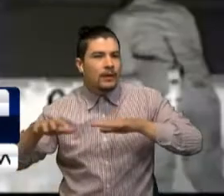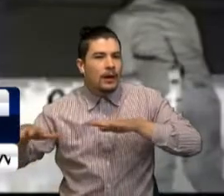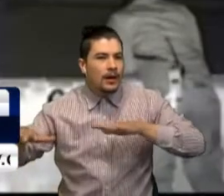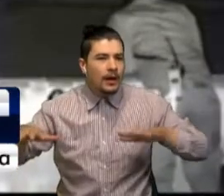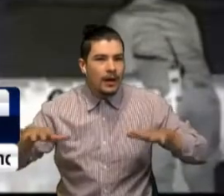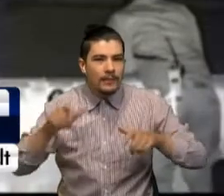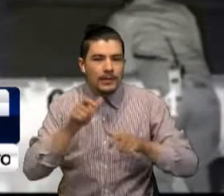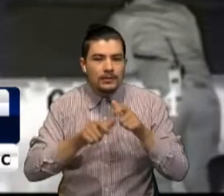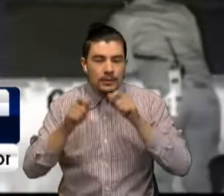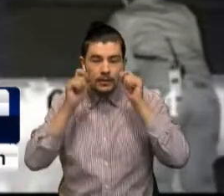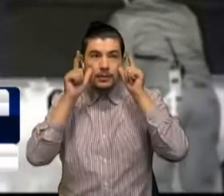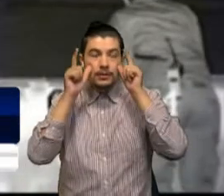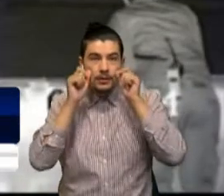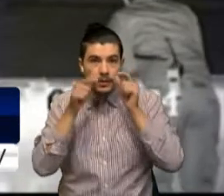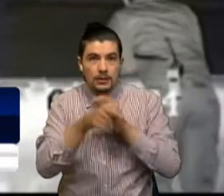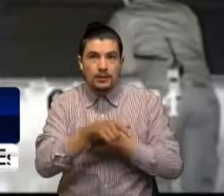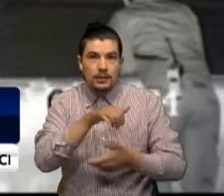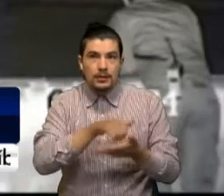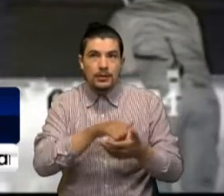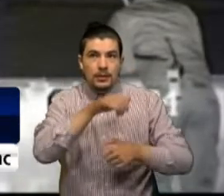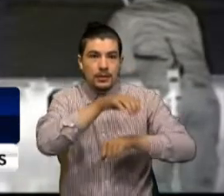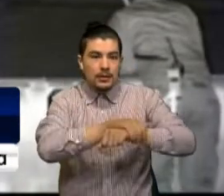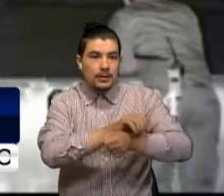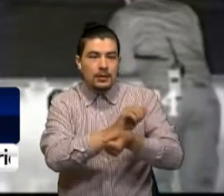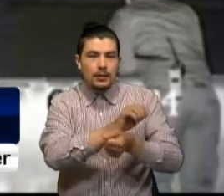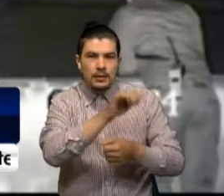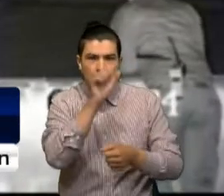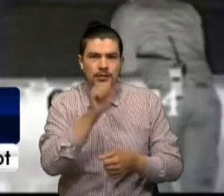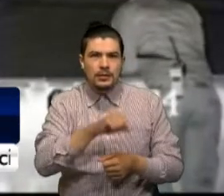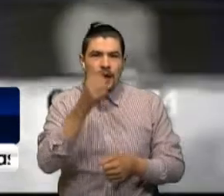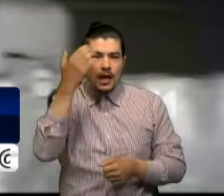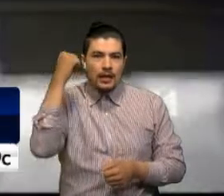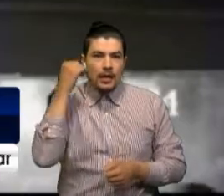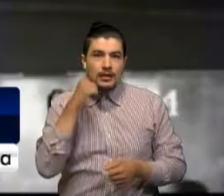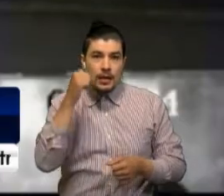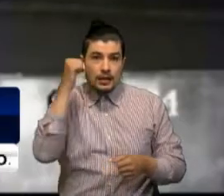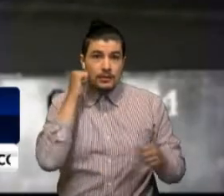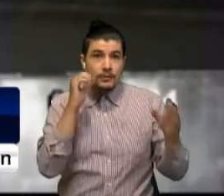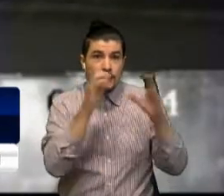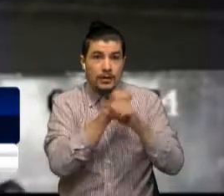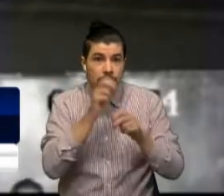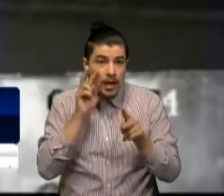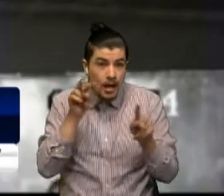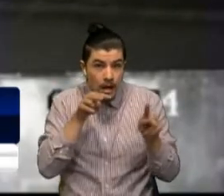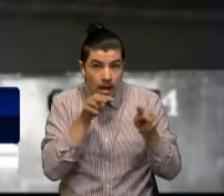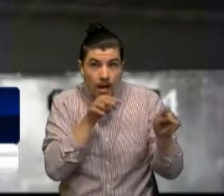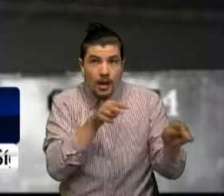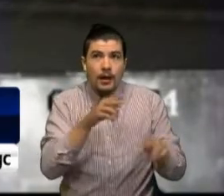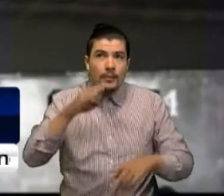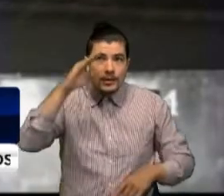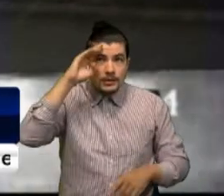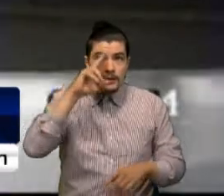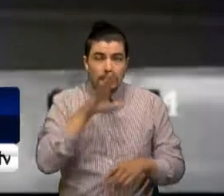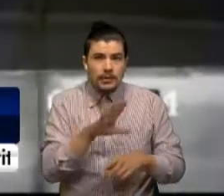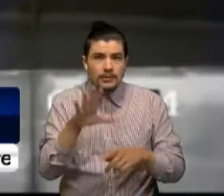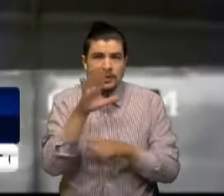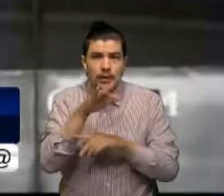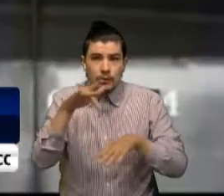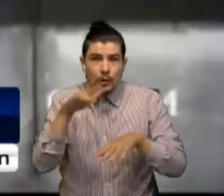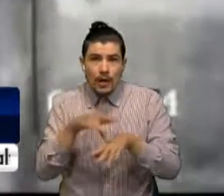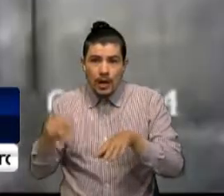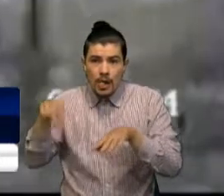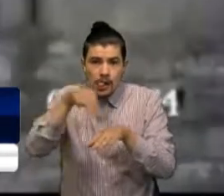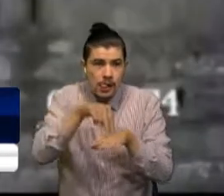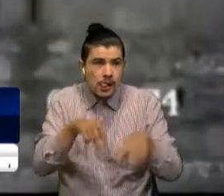hay personas despiertas. Su captura se produjo tras una larga persecución durante toda la noche. Los agentes tuvieron que saltar